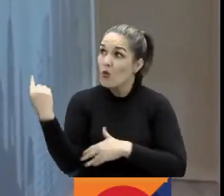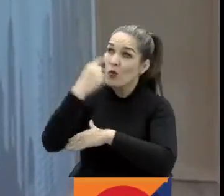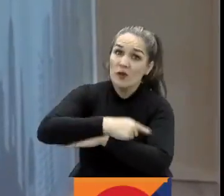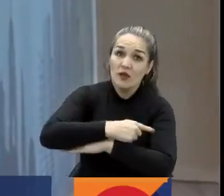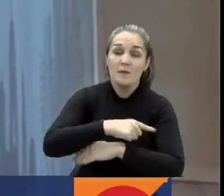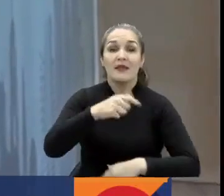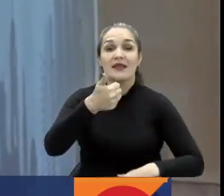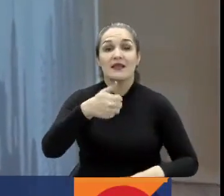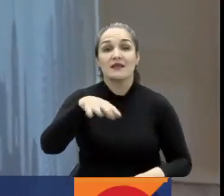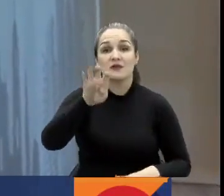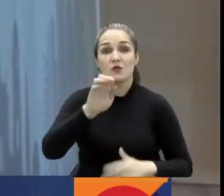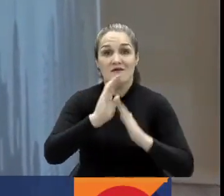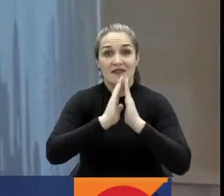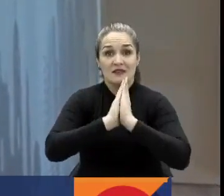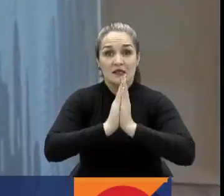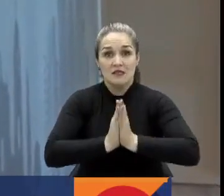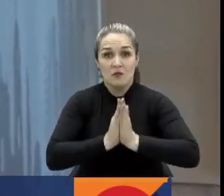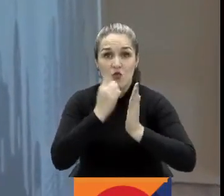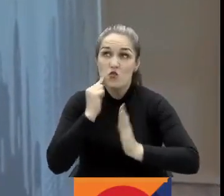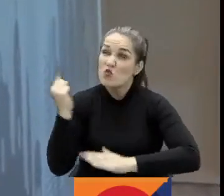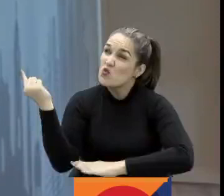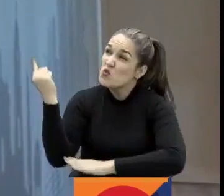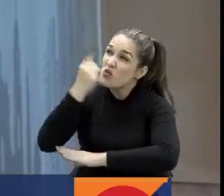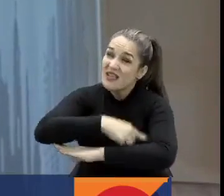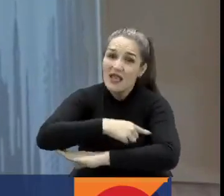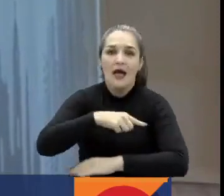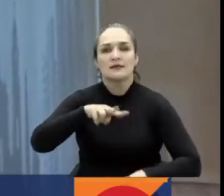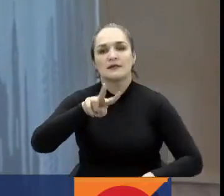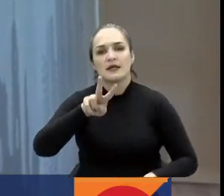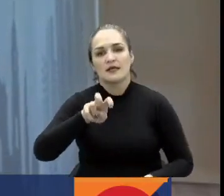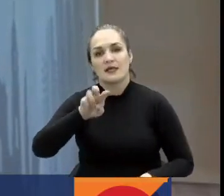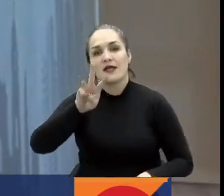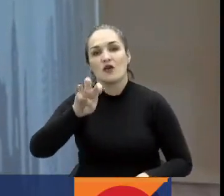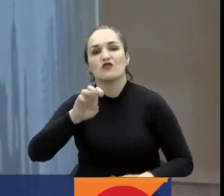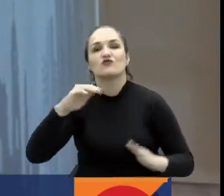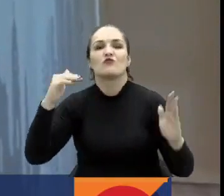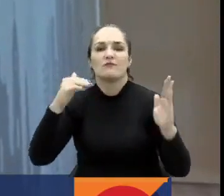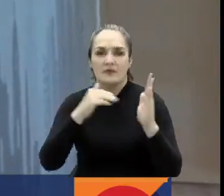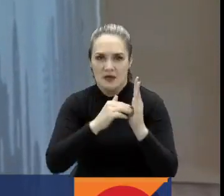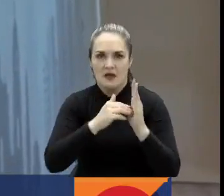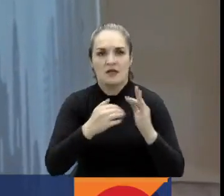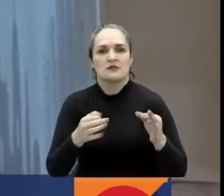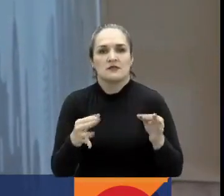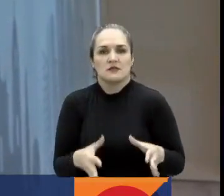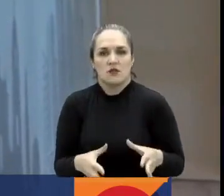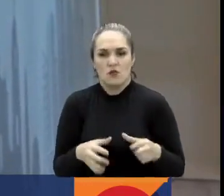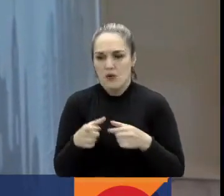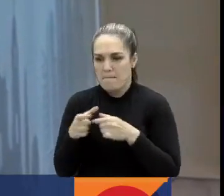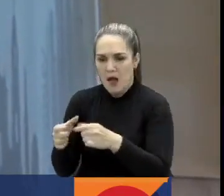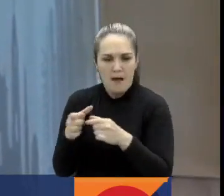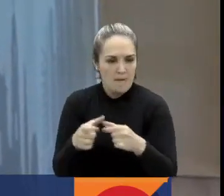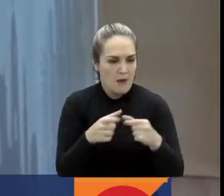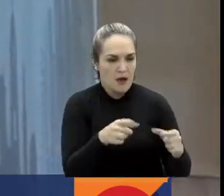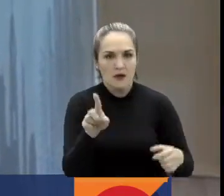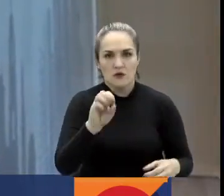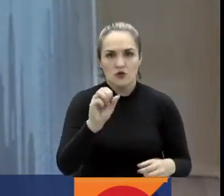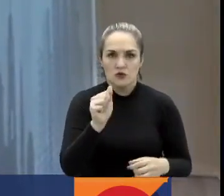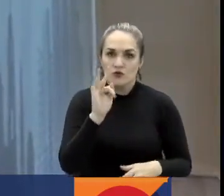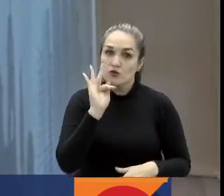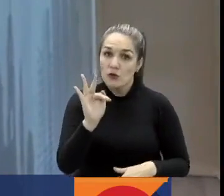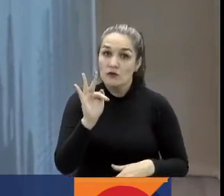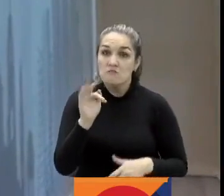del 19 de diciembre se emitieron 78 mil pólizas de seguro obligatorio de accidente de tránsito la gran